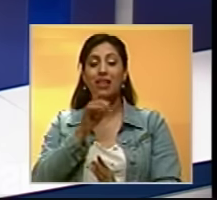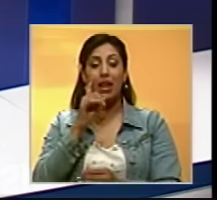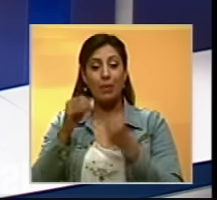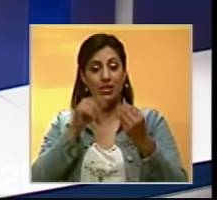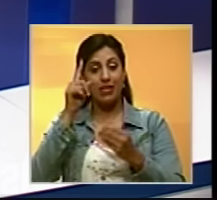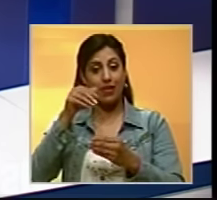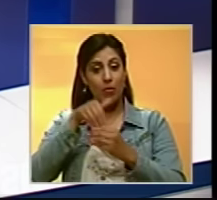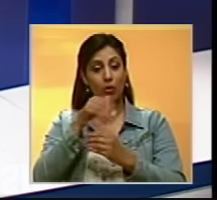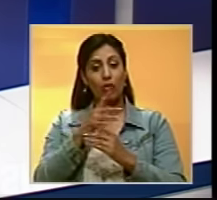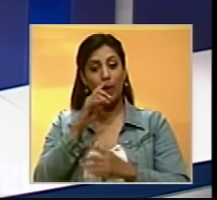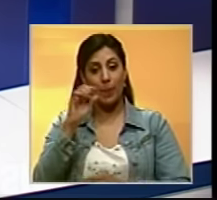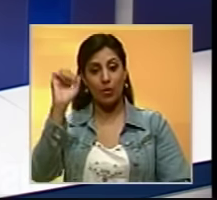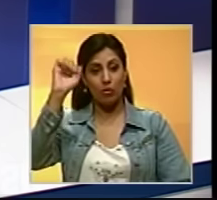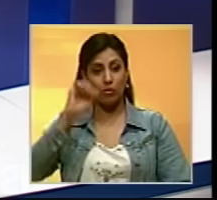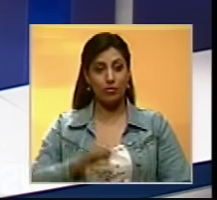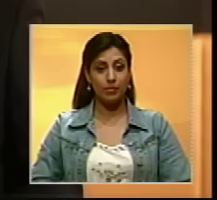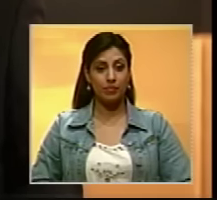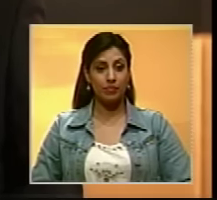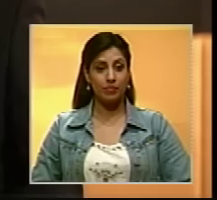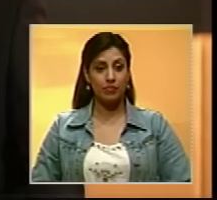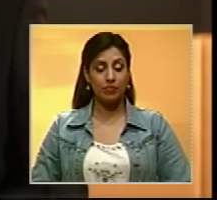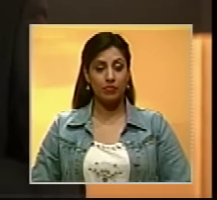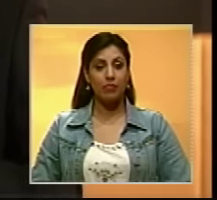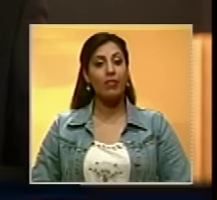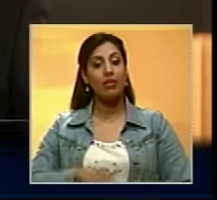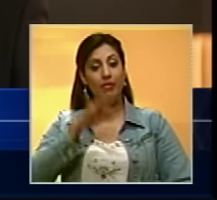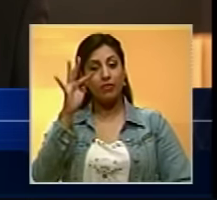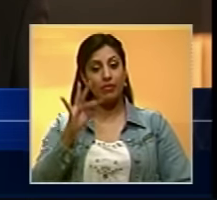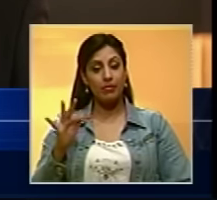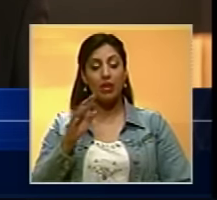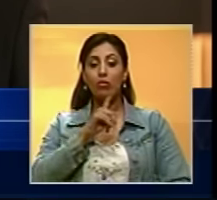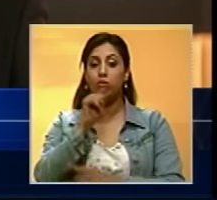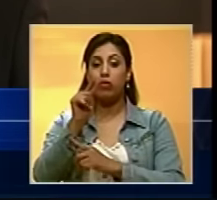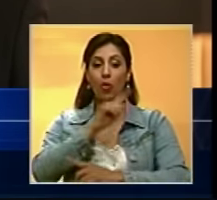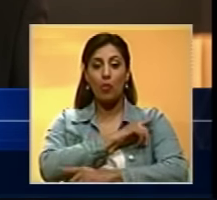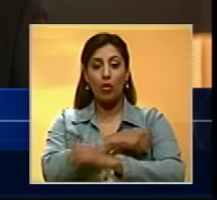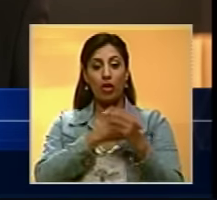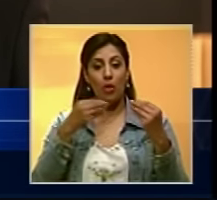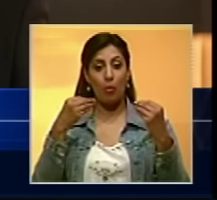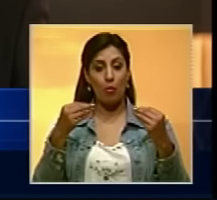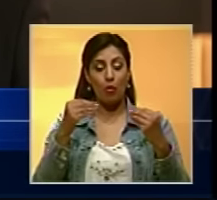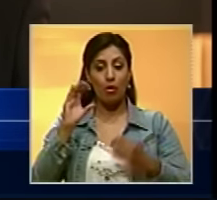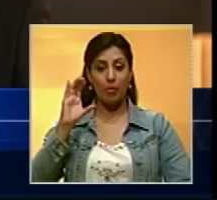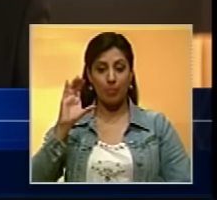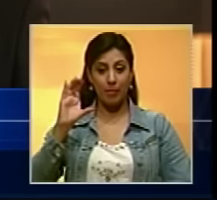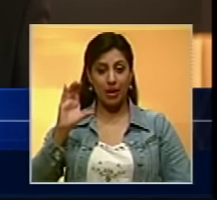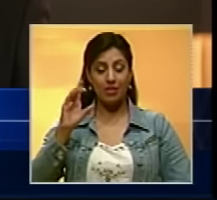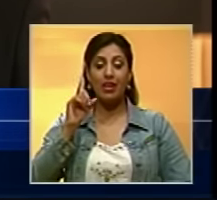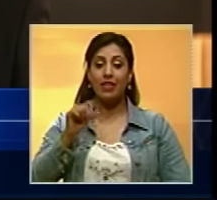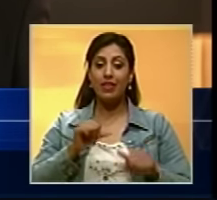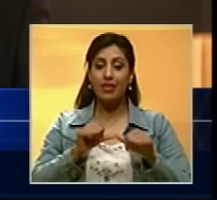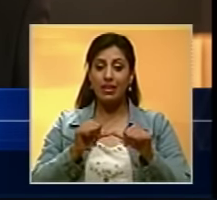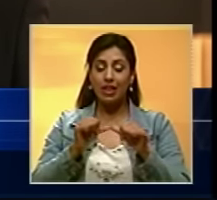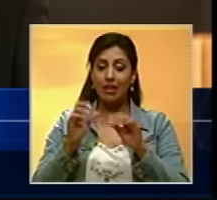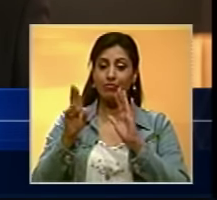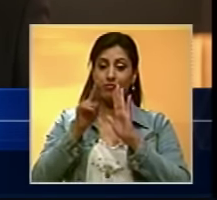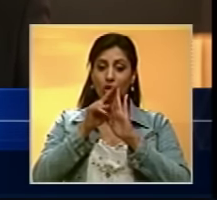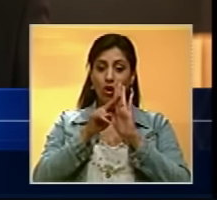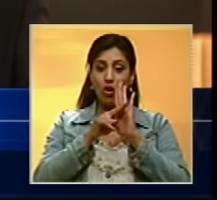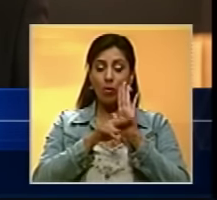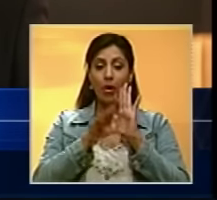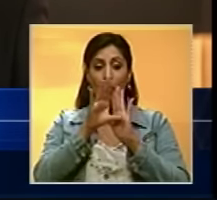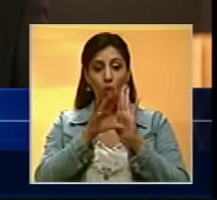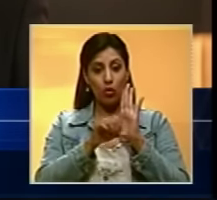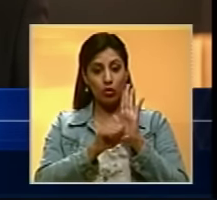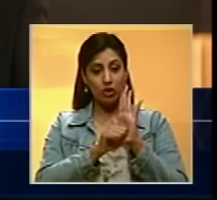realización del referendo revocatorio fedecámaras exhorta los poderes Público de la nación a mantenerse apegados a la